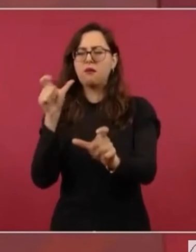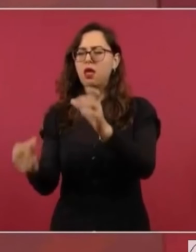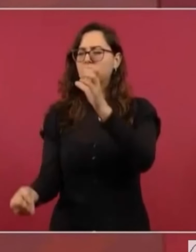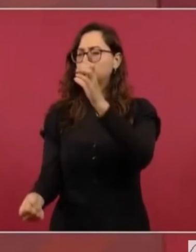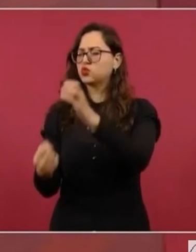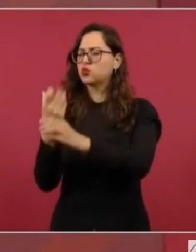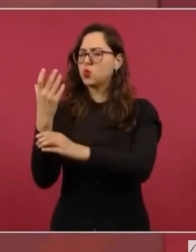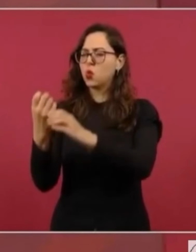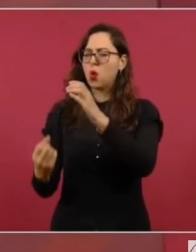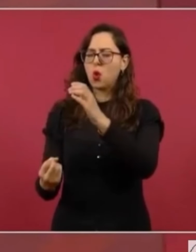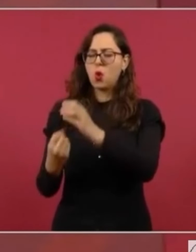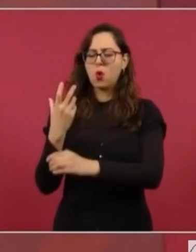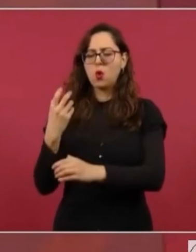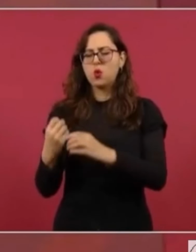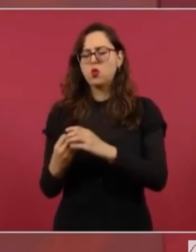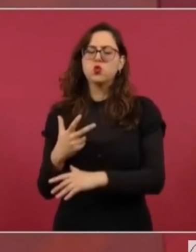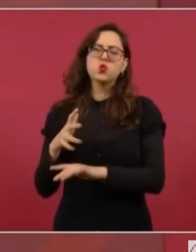nuevo,